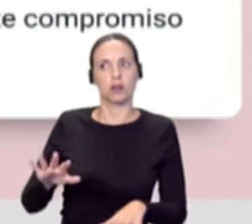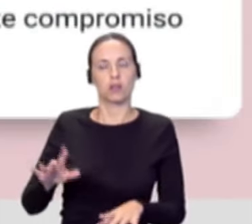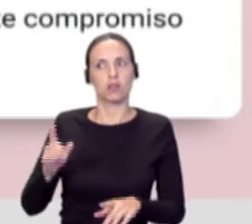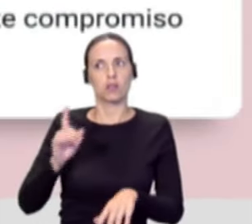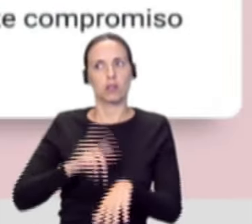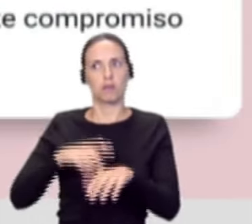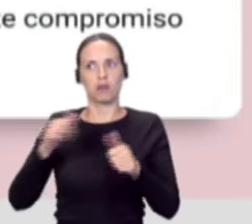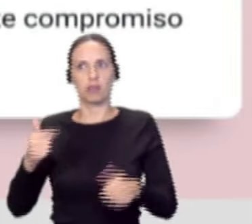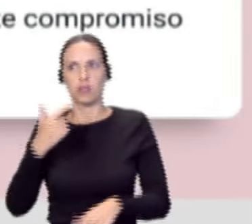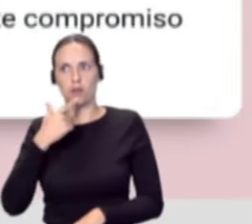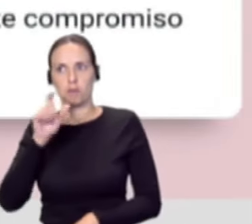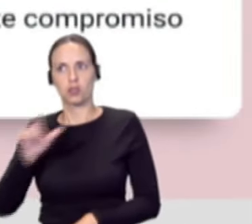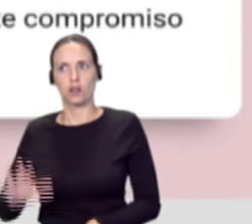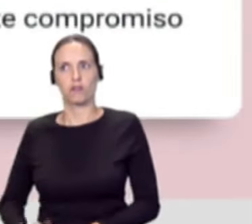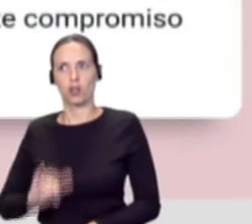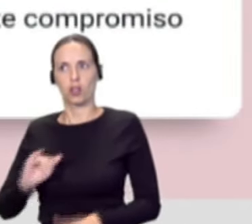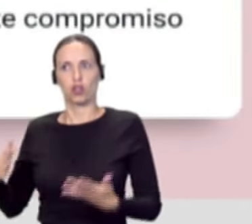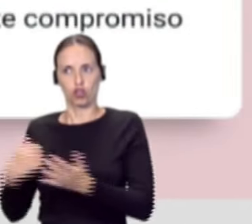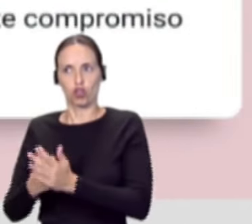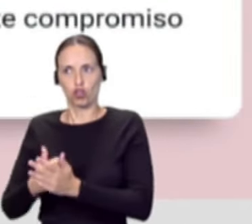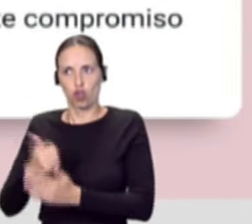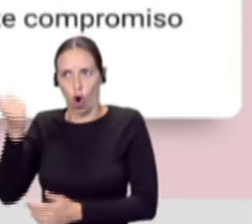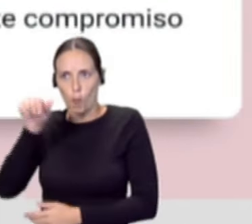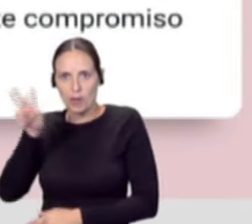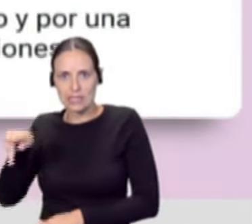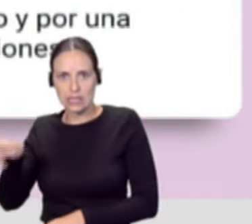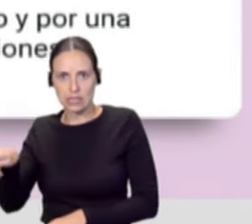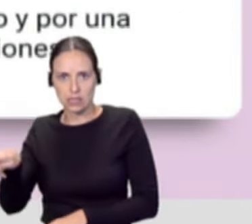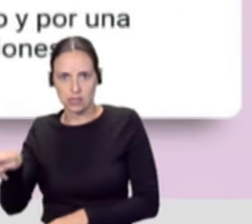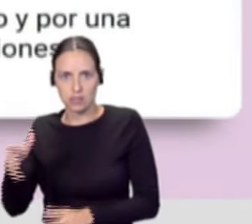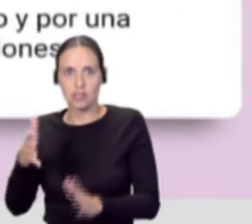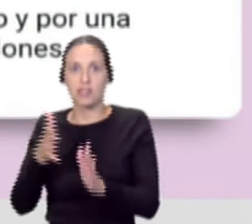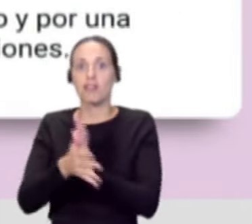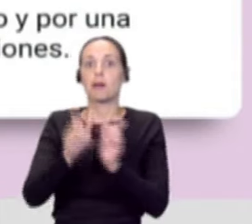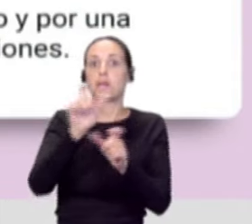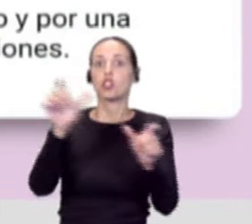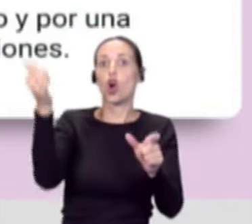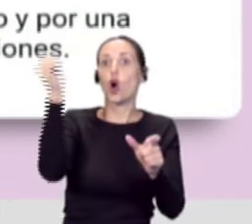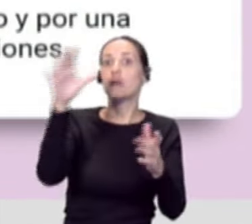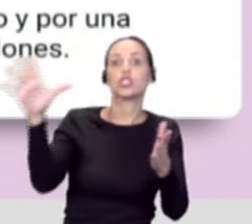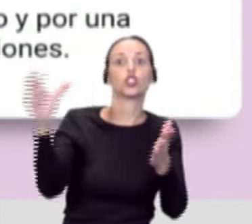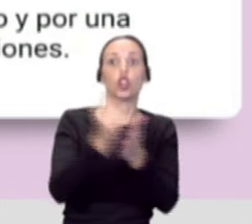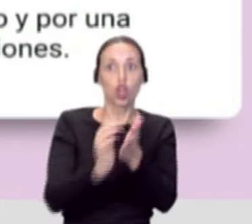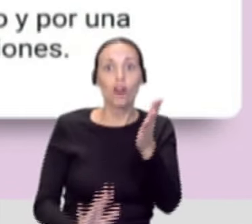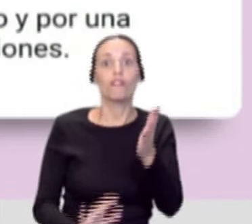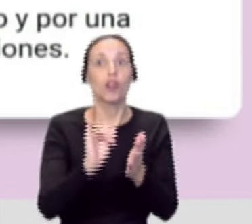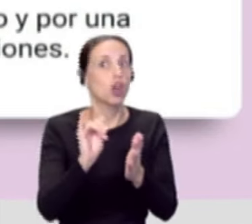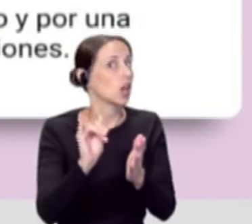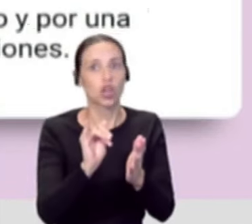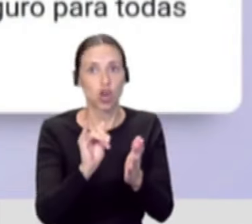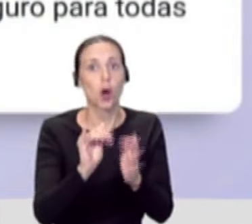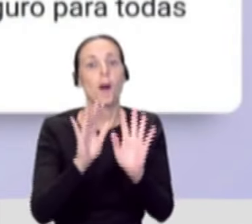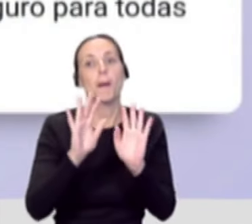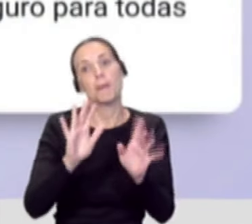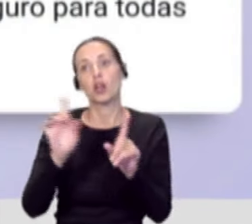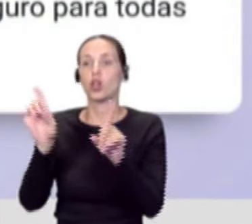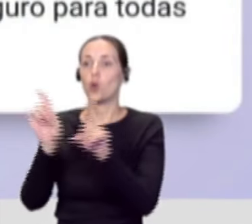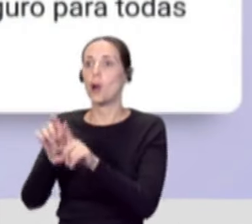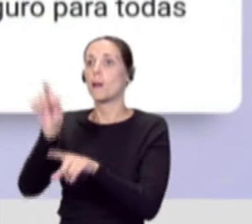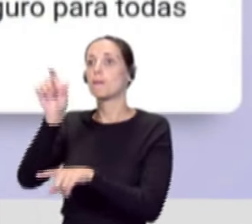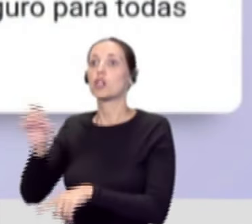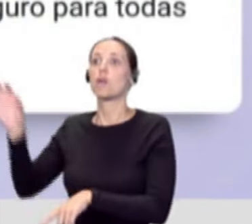hombres. A ver si se me entiende. No todos los hombres son violadores, pero todos los violadores son hombres, porque no hay un Antonio Anglés, hay